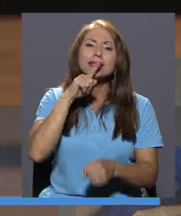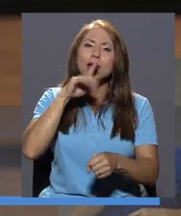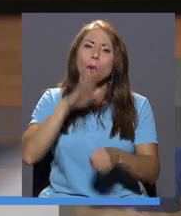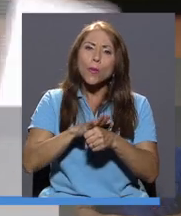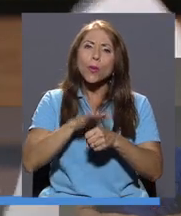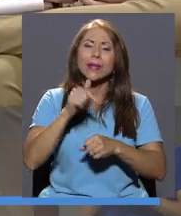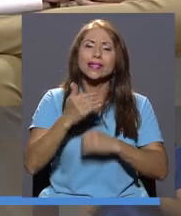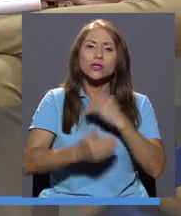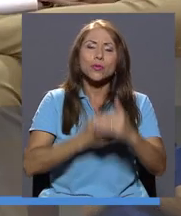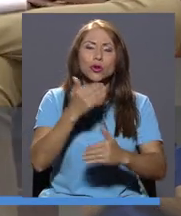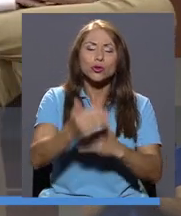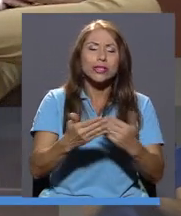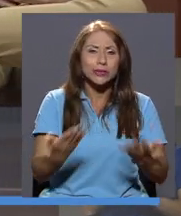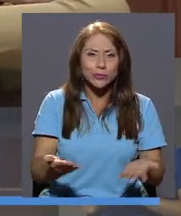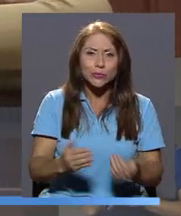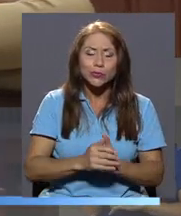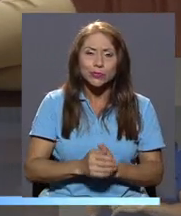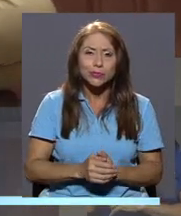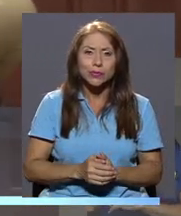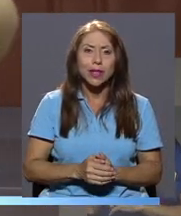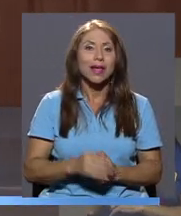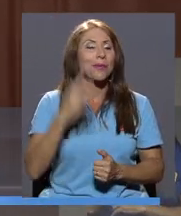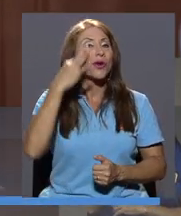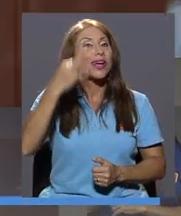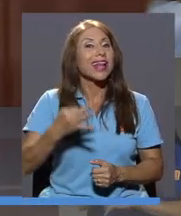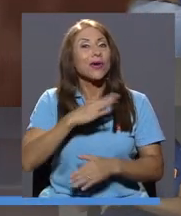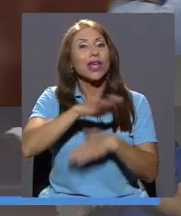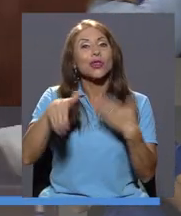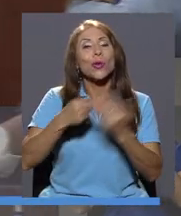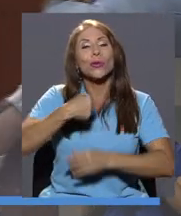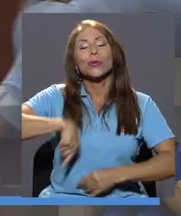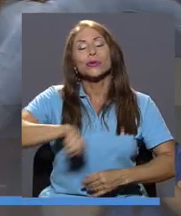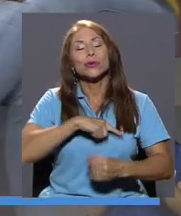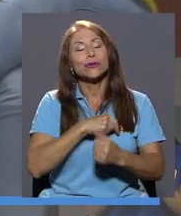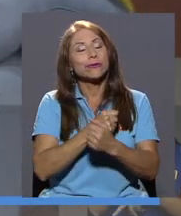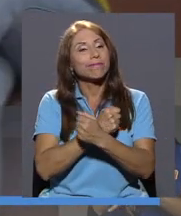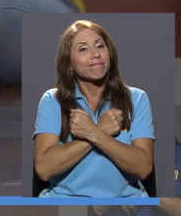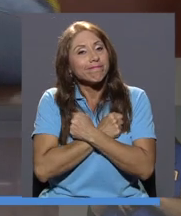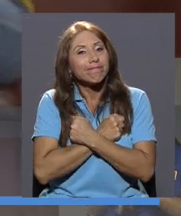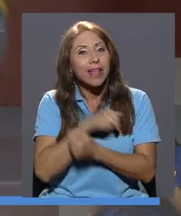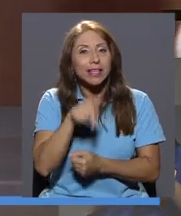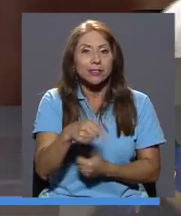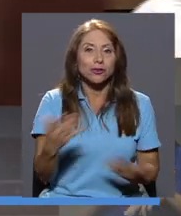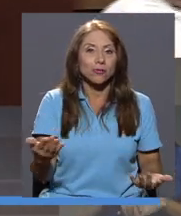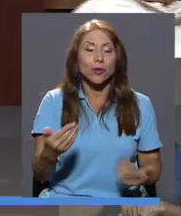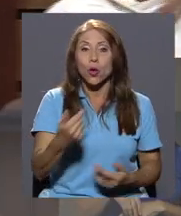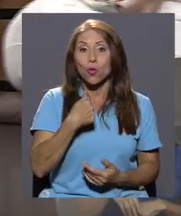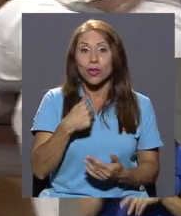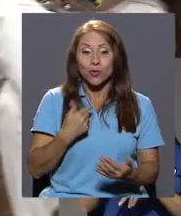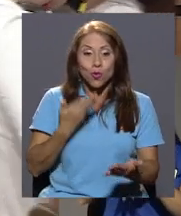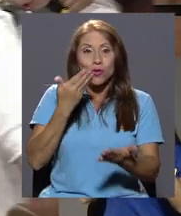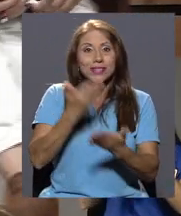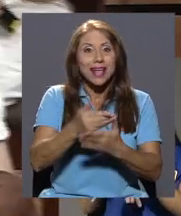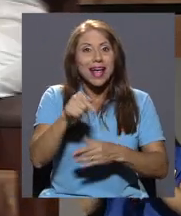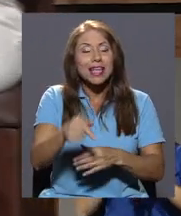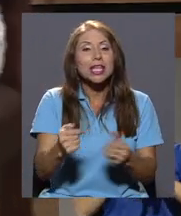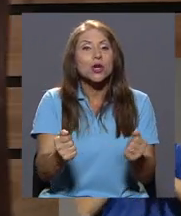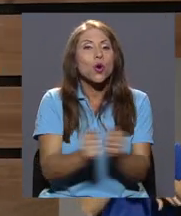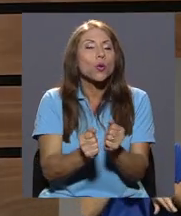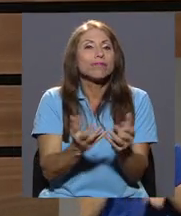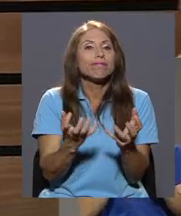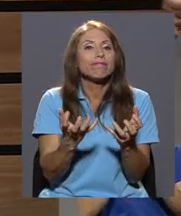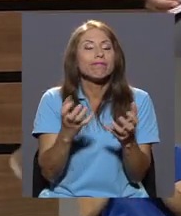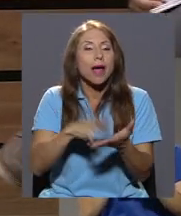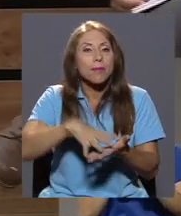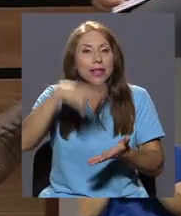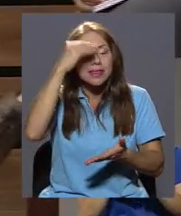comprometen en estos procesos ya para terminar la entrevista? Creo que es que todos tenemos demasiado amor a estos espacios. Realmente cuando uno llega a estos espacios con ganas de aprender, con ganas